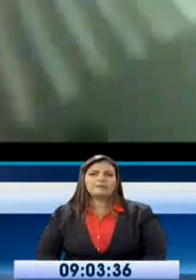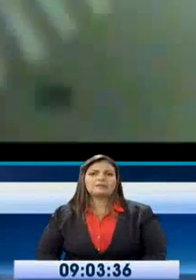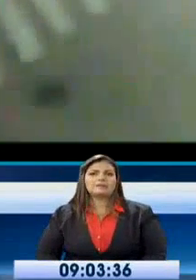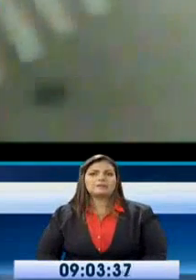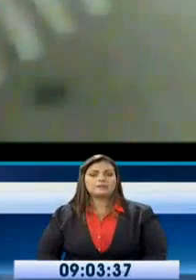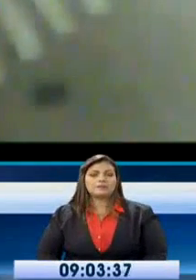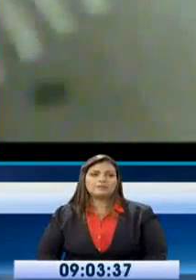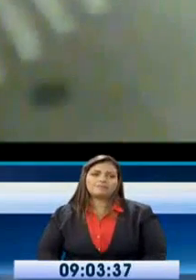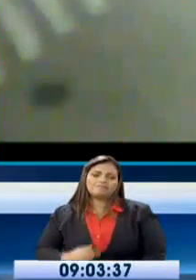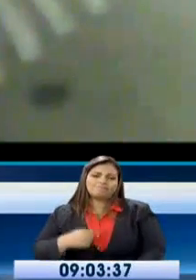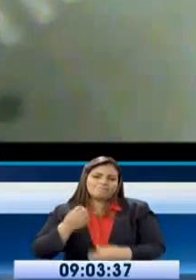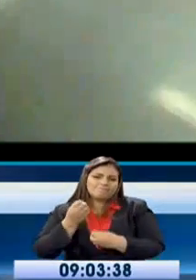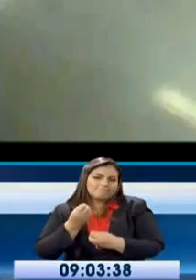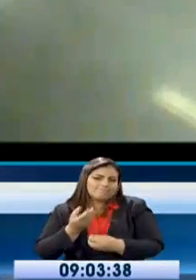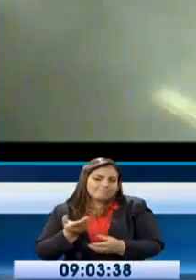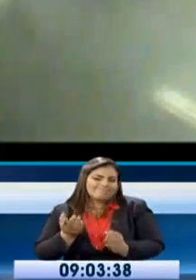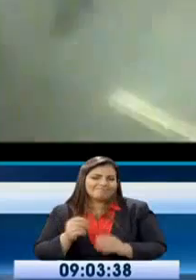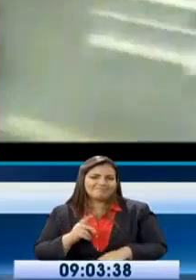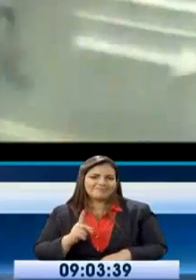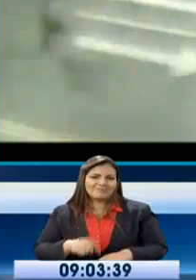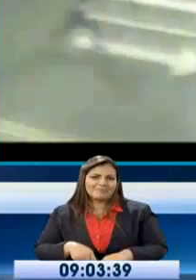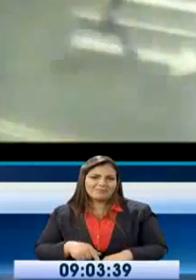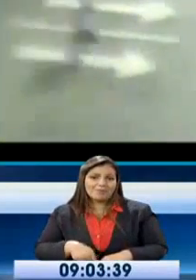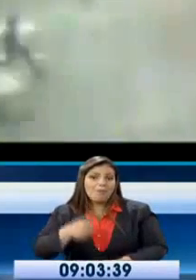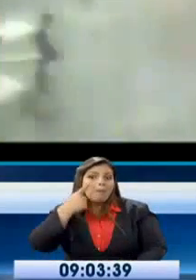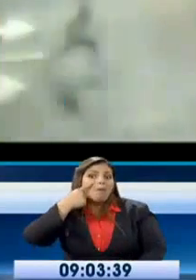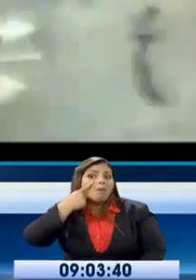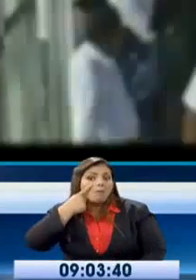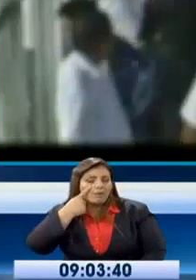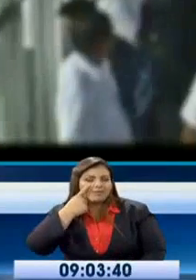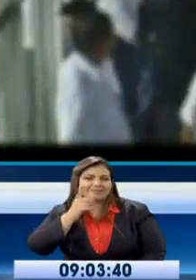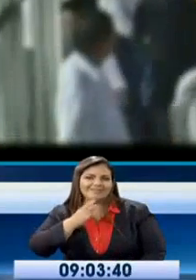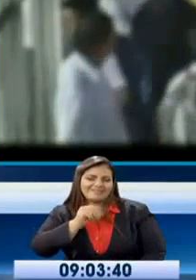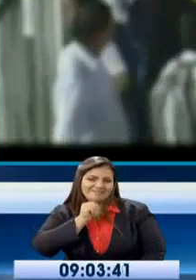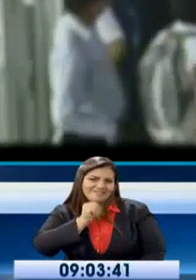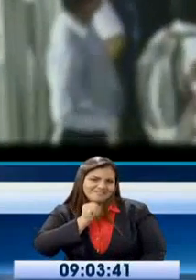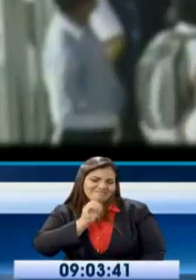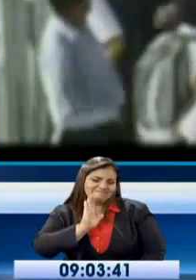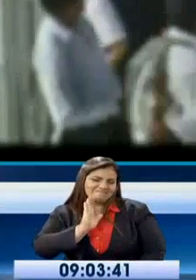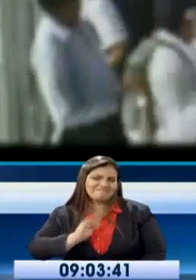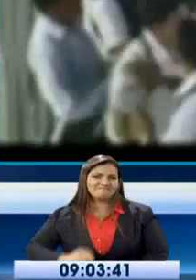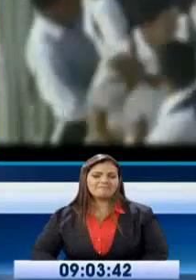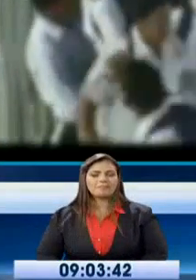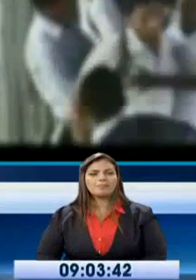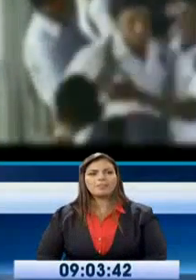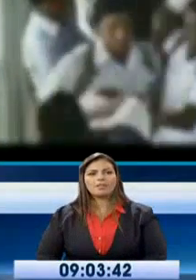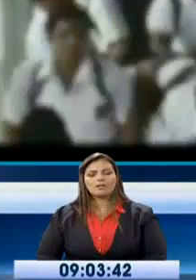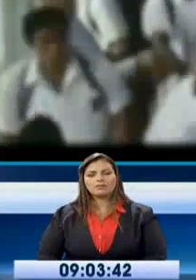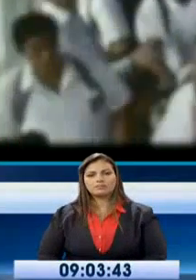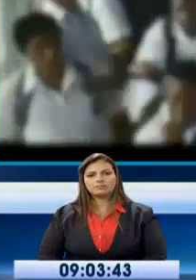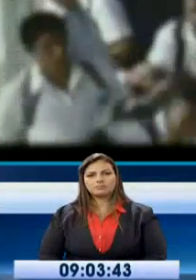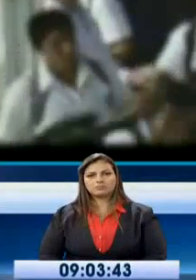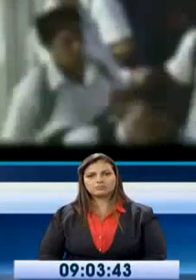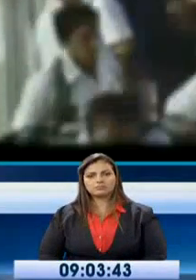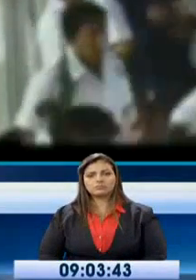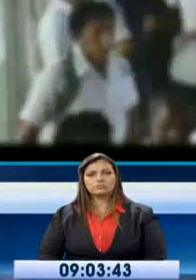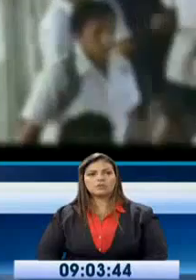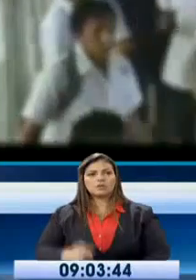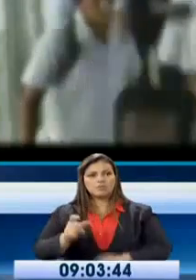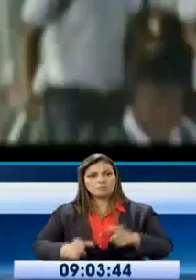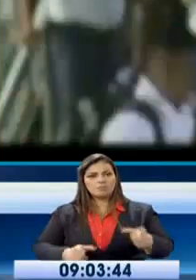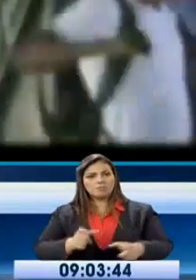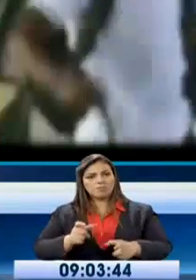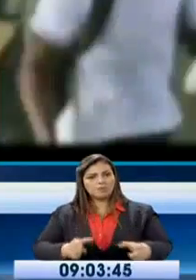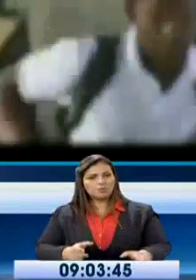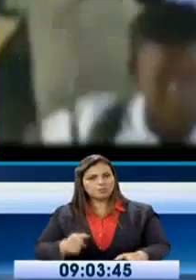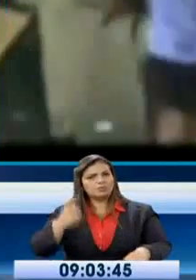de acusaciones infundadas. En todo caso, estamos hablando de los jóvenes y casi todos los usuarios coinciden en eso.